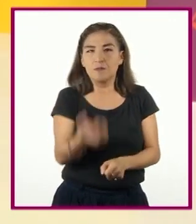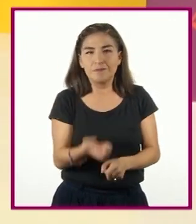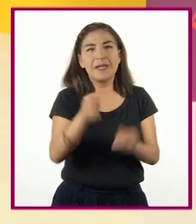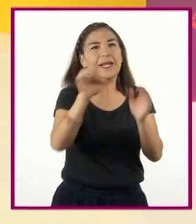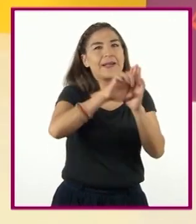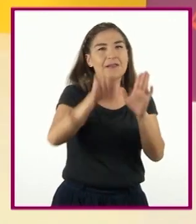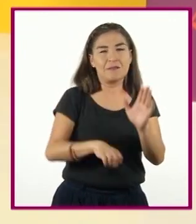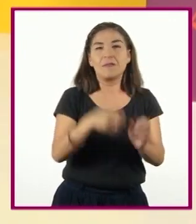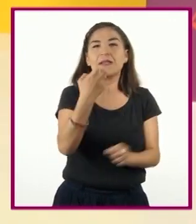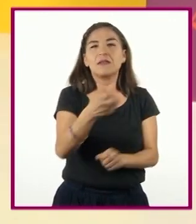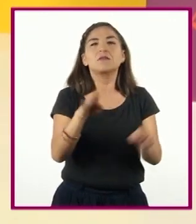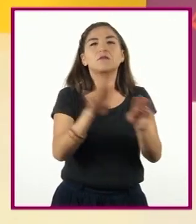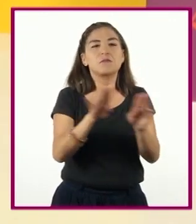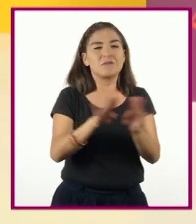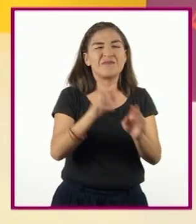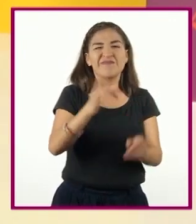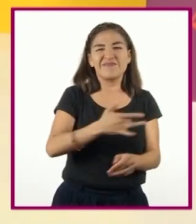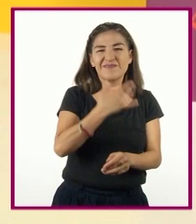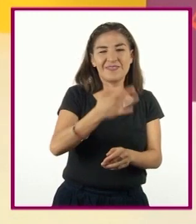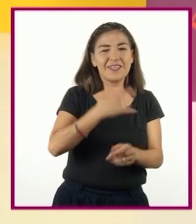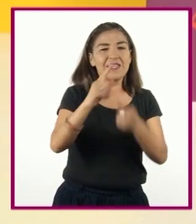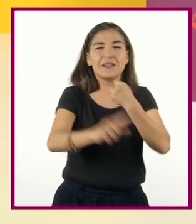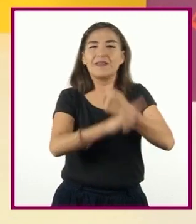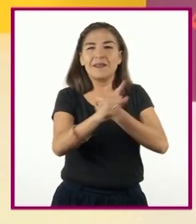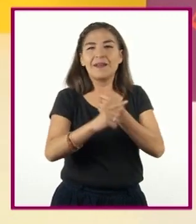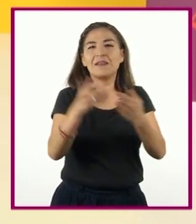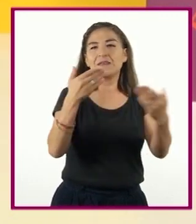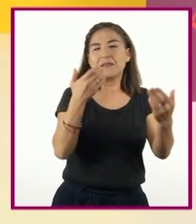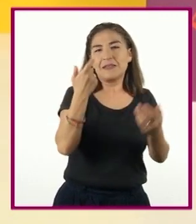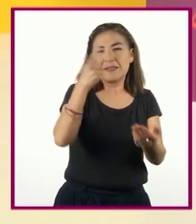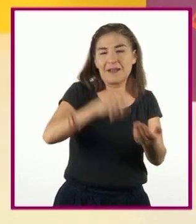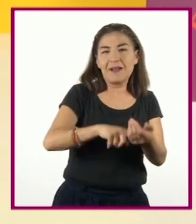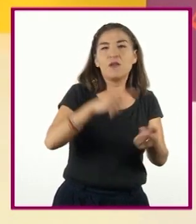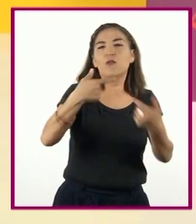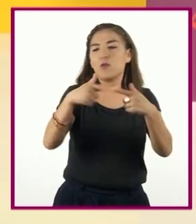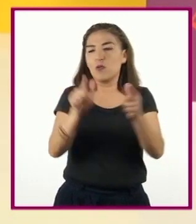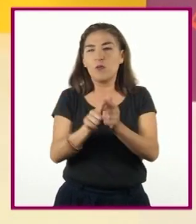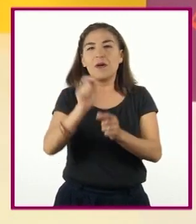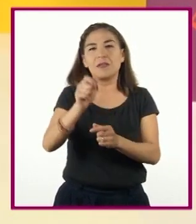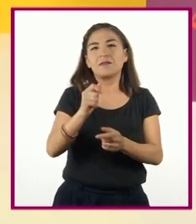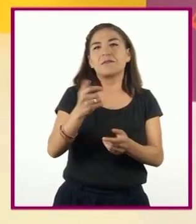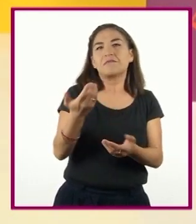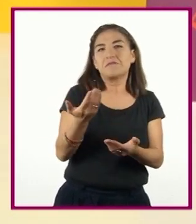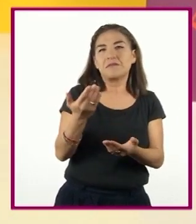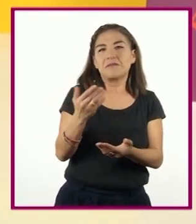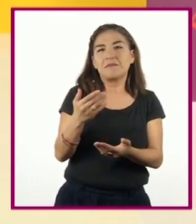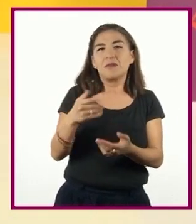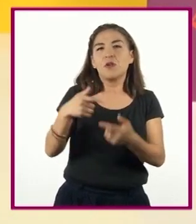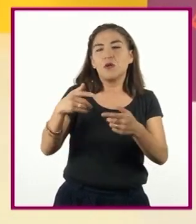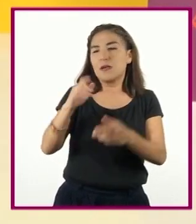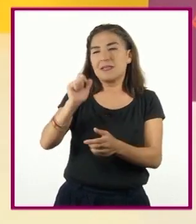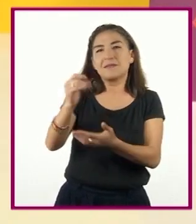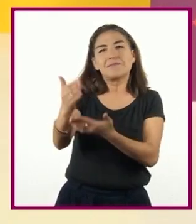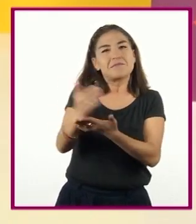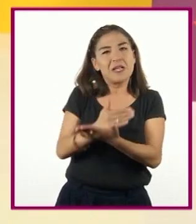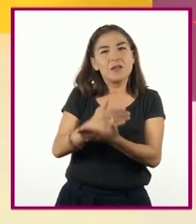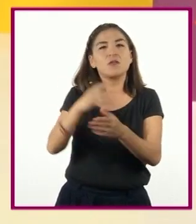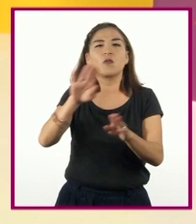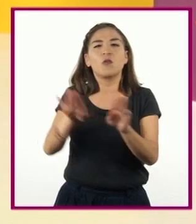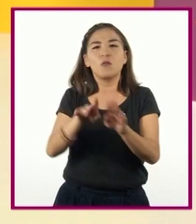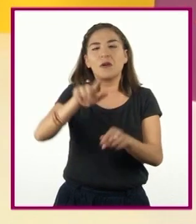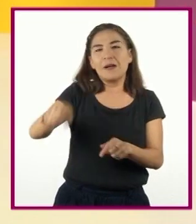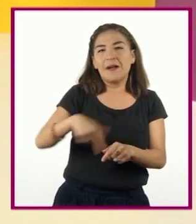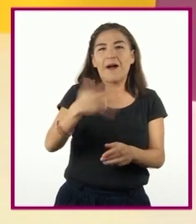ejemplo, refiere a los contrastes que se presentan entre un grupo minoritario de personas que concentran la mayor parte